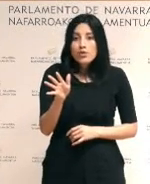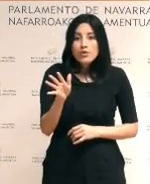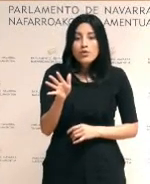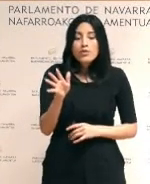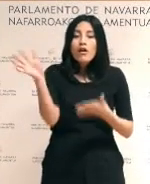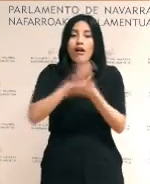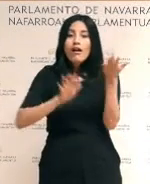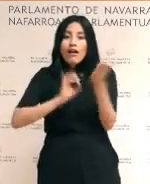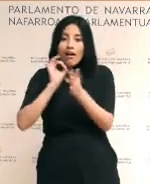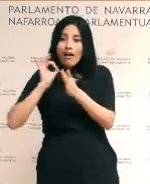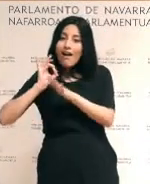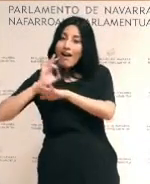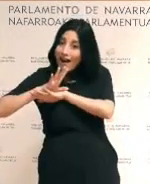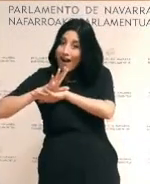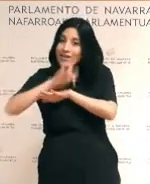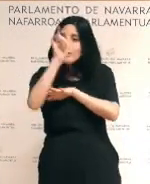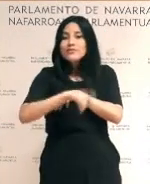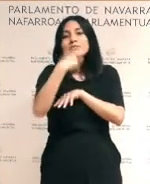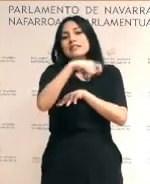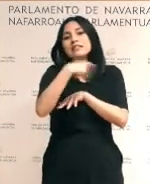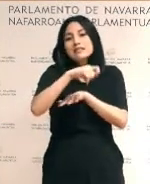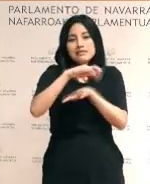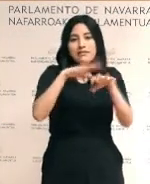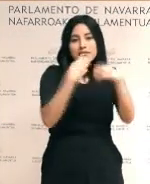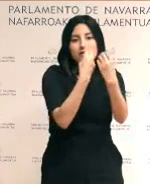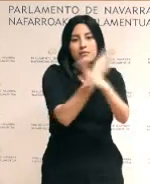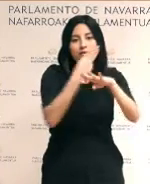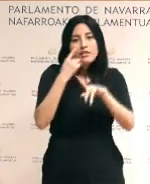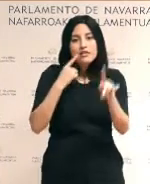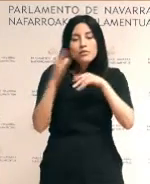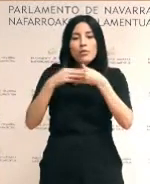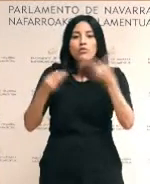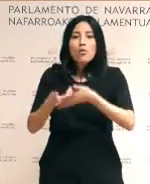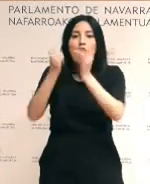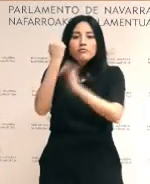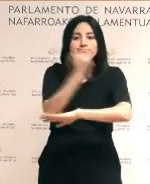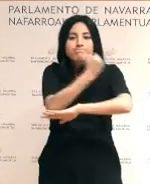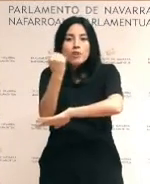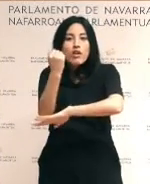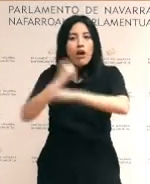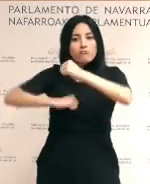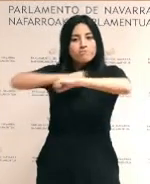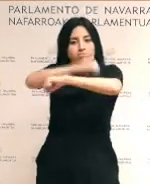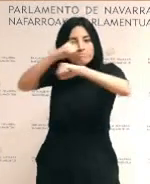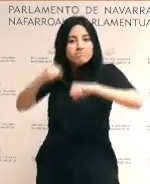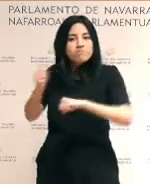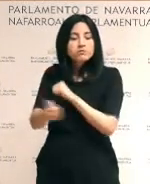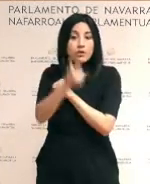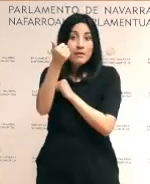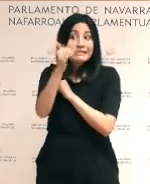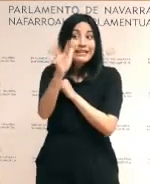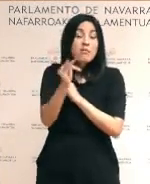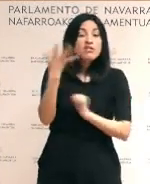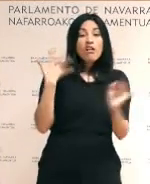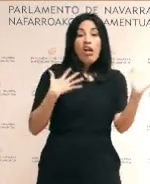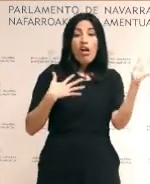de este Parlamento para trabajar de manera conjunta en el fortalecimiento democrático e institucional. Y, de paso, con esa excusa, ha aprovechado para